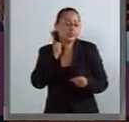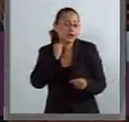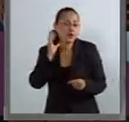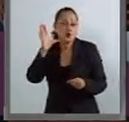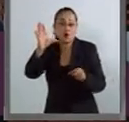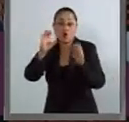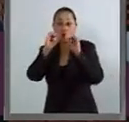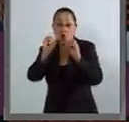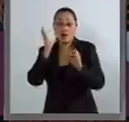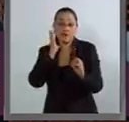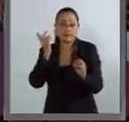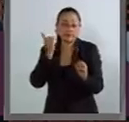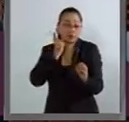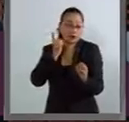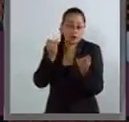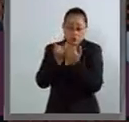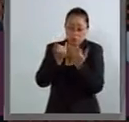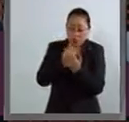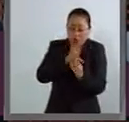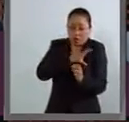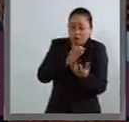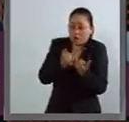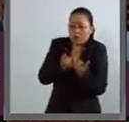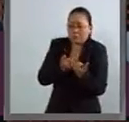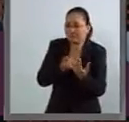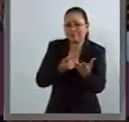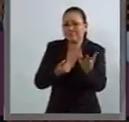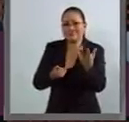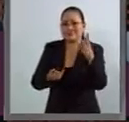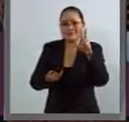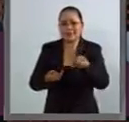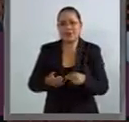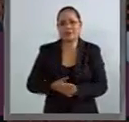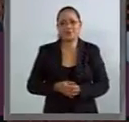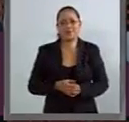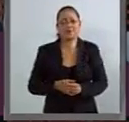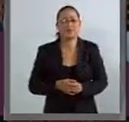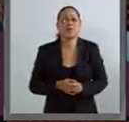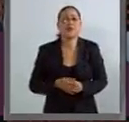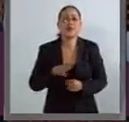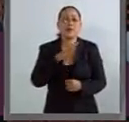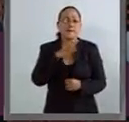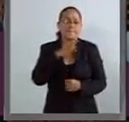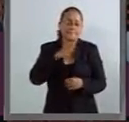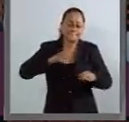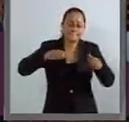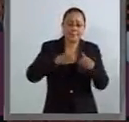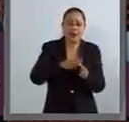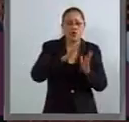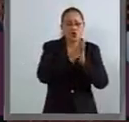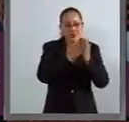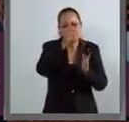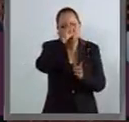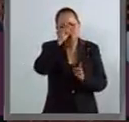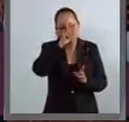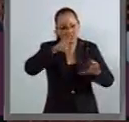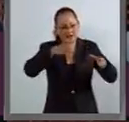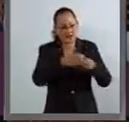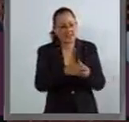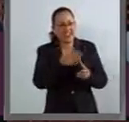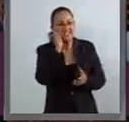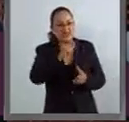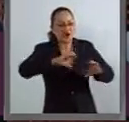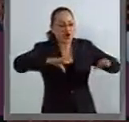fondo. Y, por ejemplo, un libro que les recomiendo mucho que se llama Congress as Public Enemy, el Congreso como